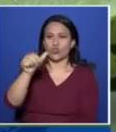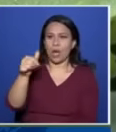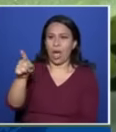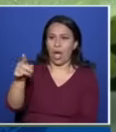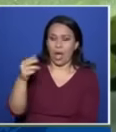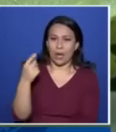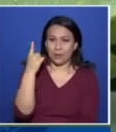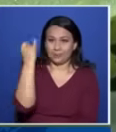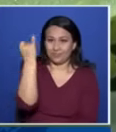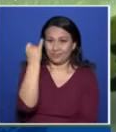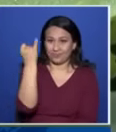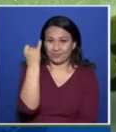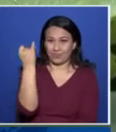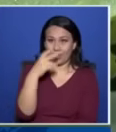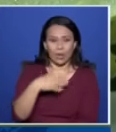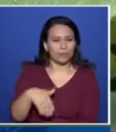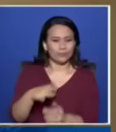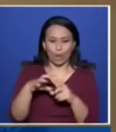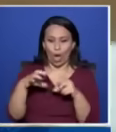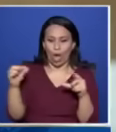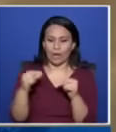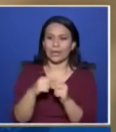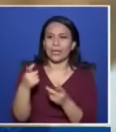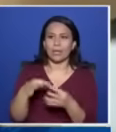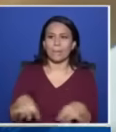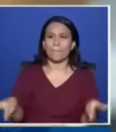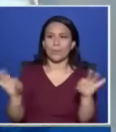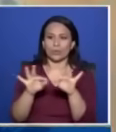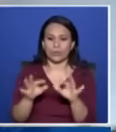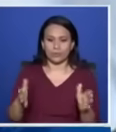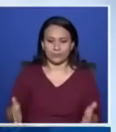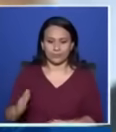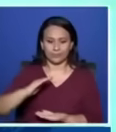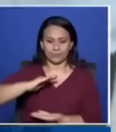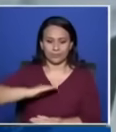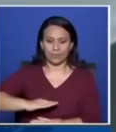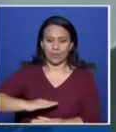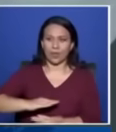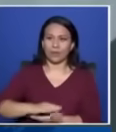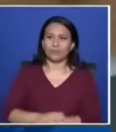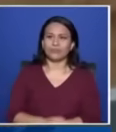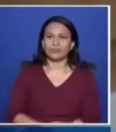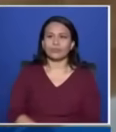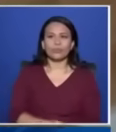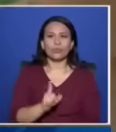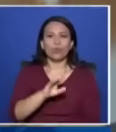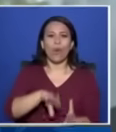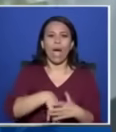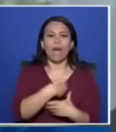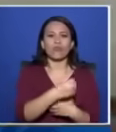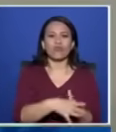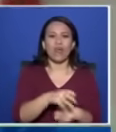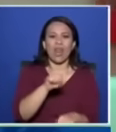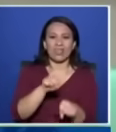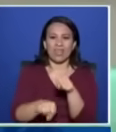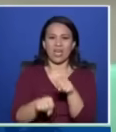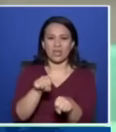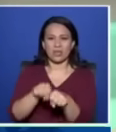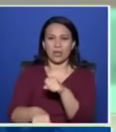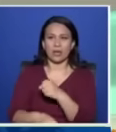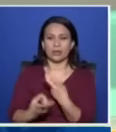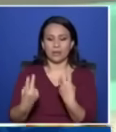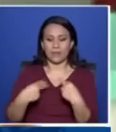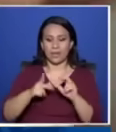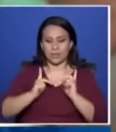los vegetales, en su mayoría, es mucho mejor conservarlos en refrigeración y no fuera, no en ambiente, porque así